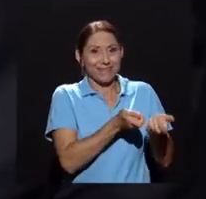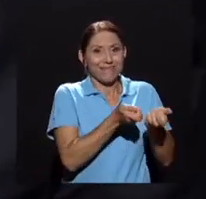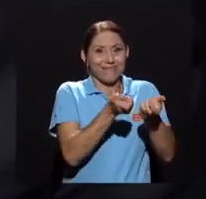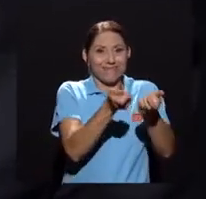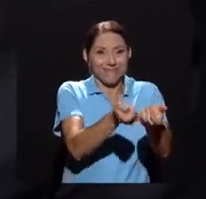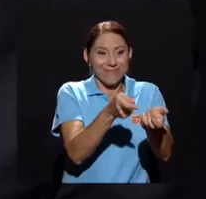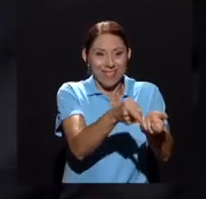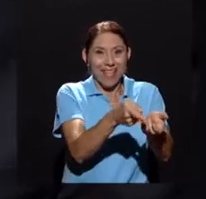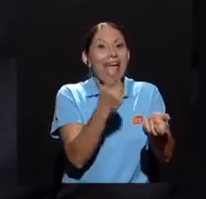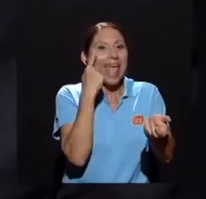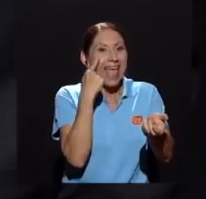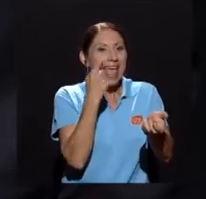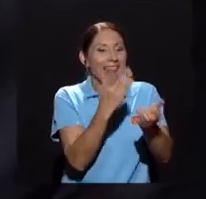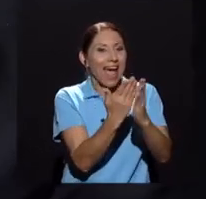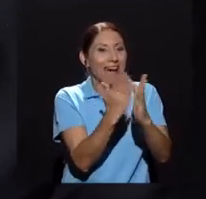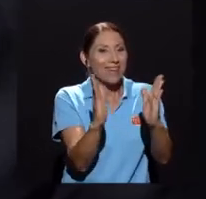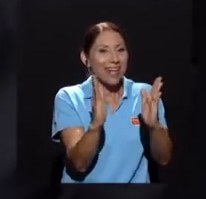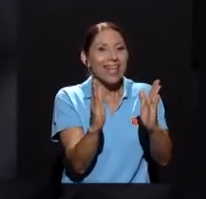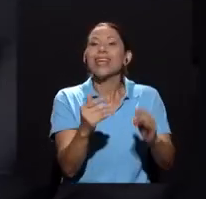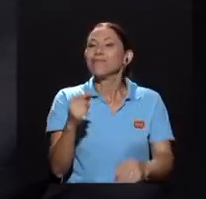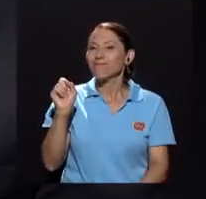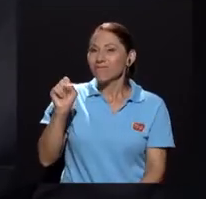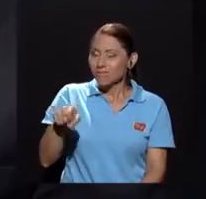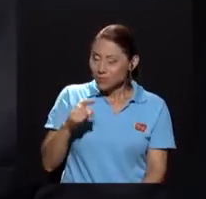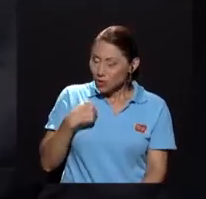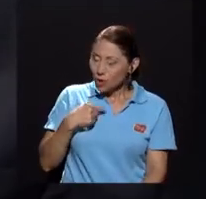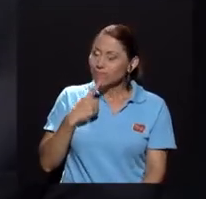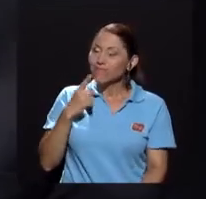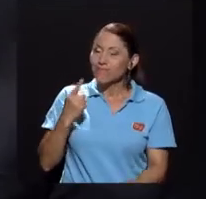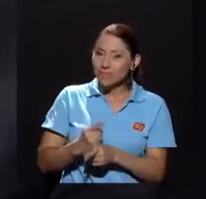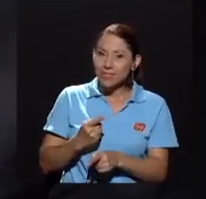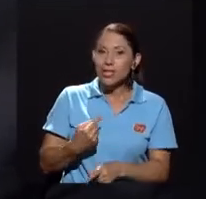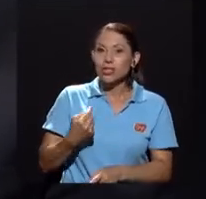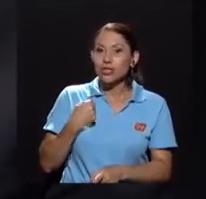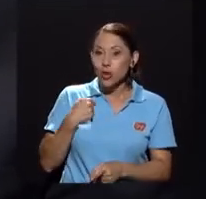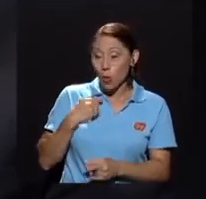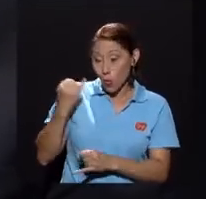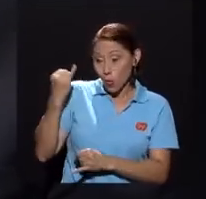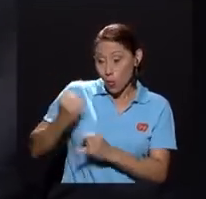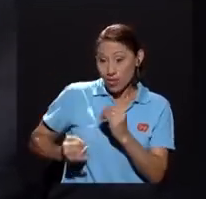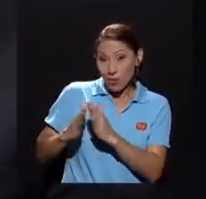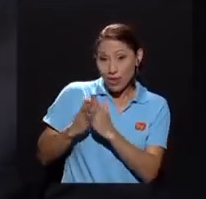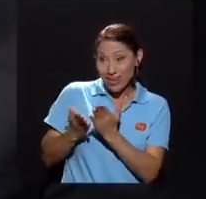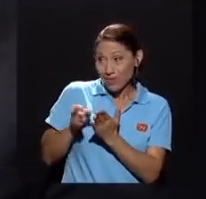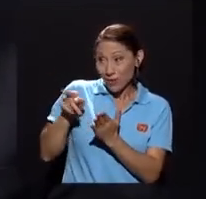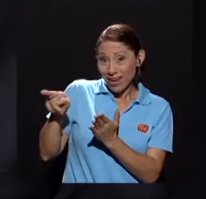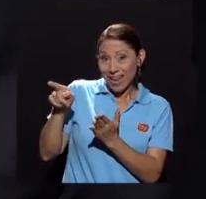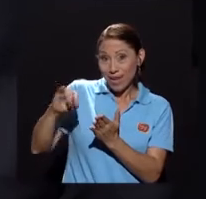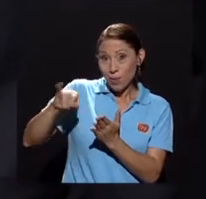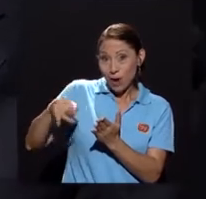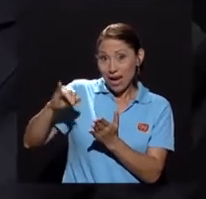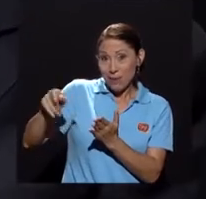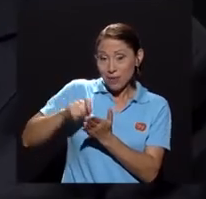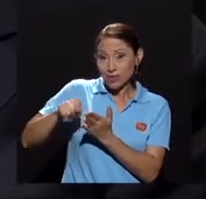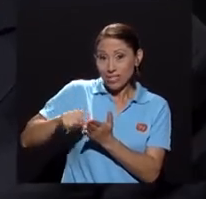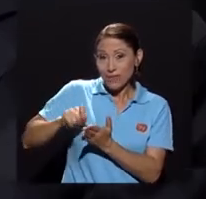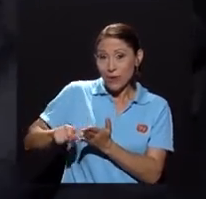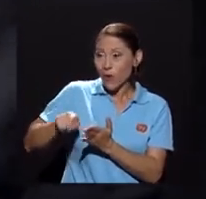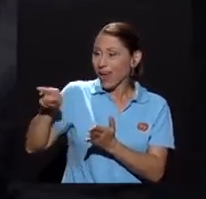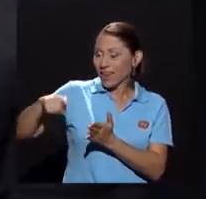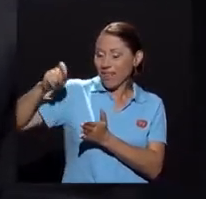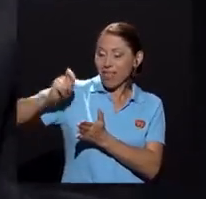llegué con el último libro dedicado a entonces me recibió con todo el cariño y juancito